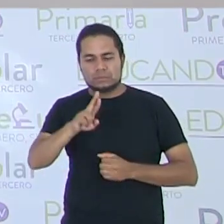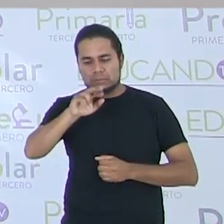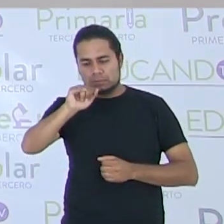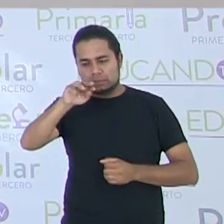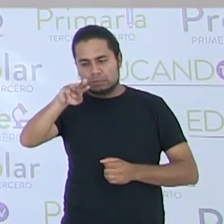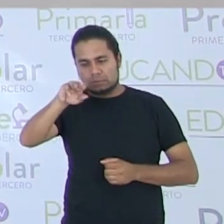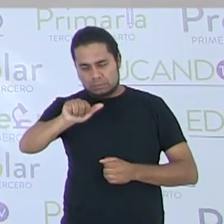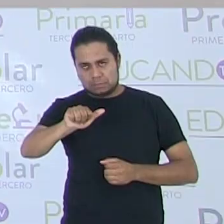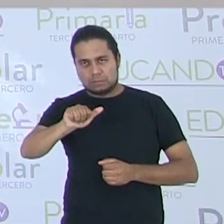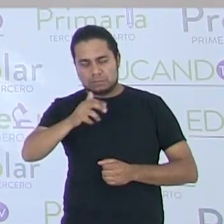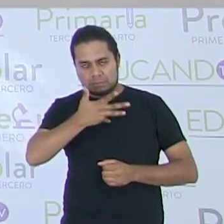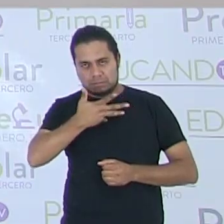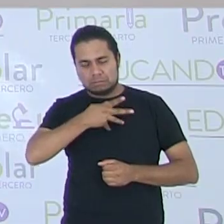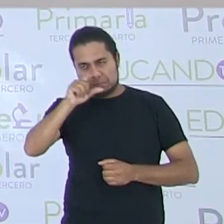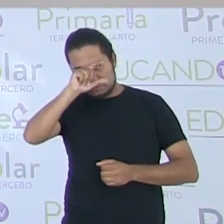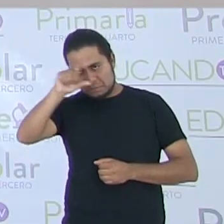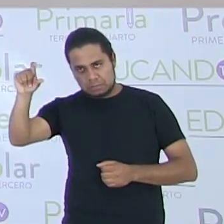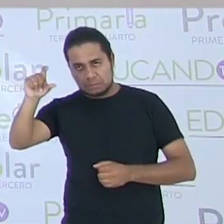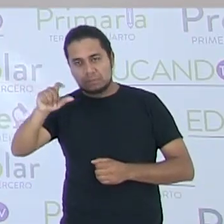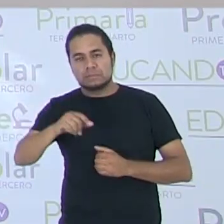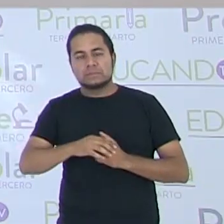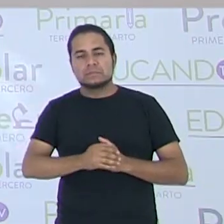recurso literario.